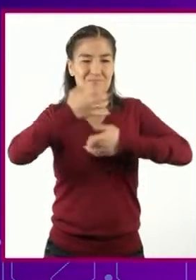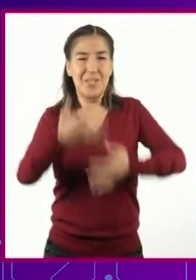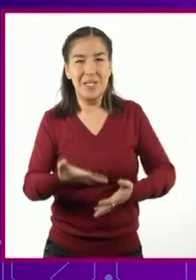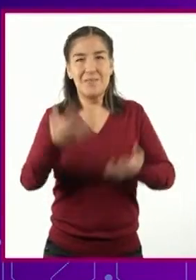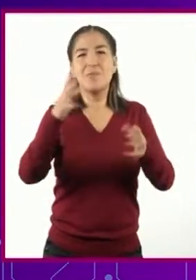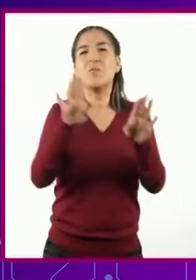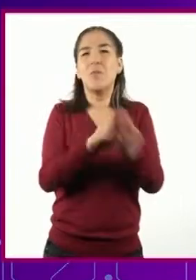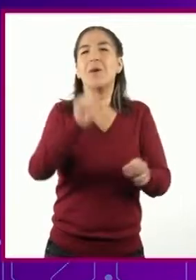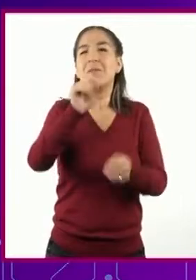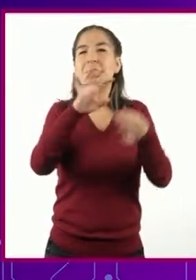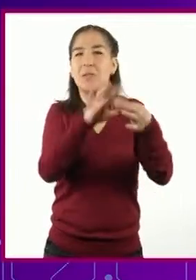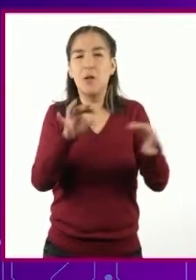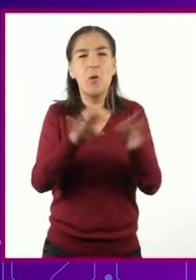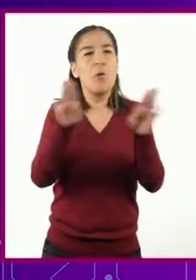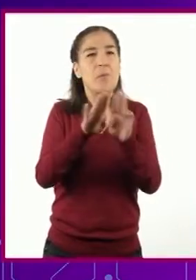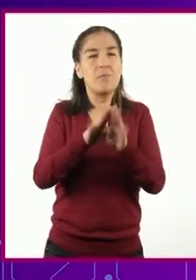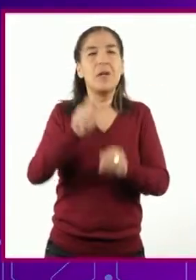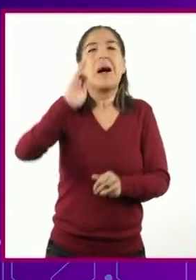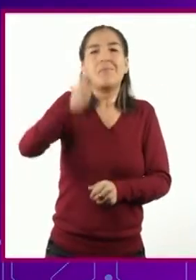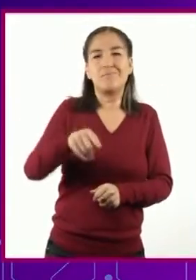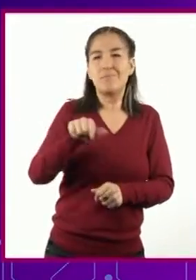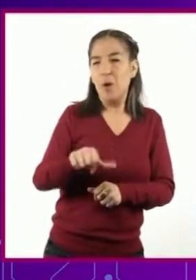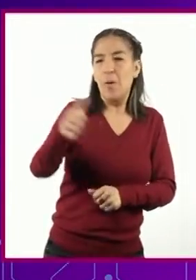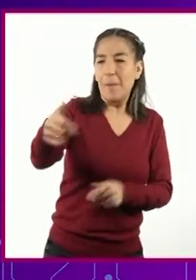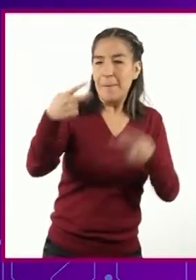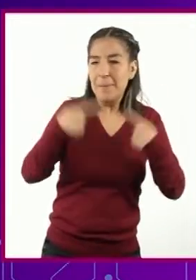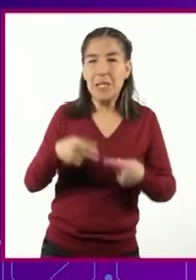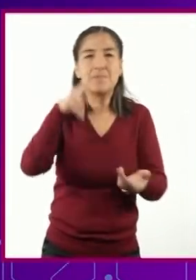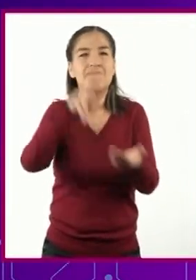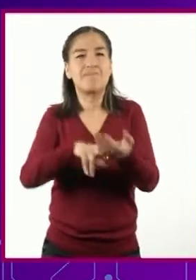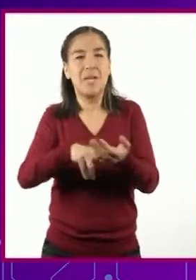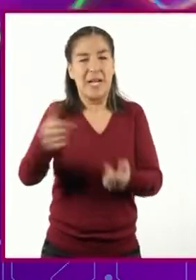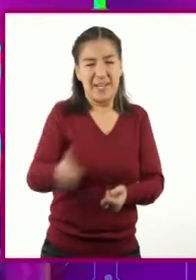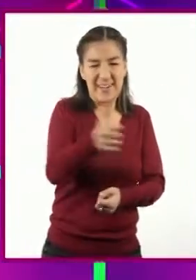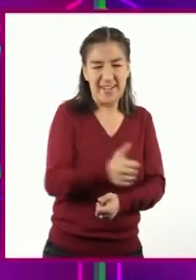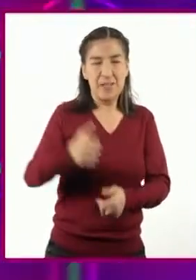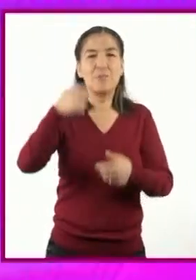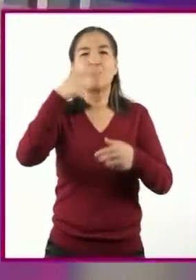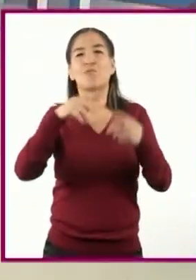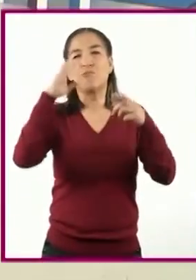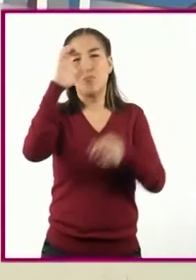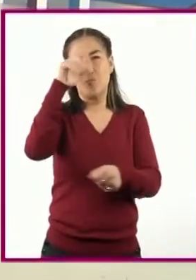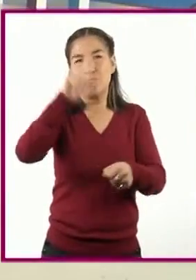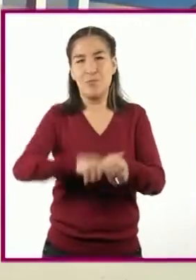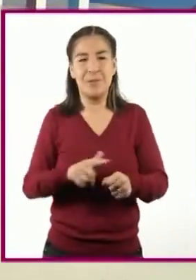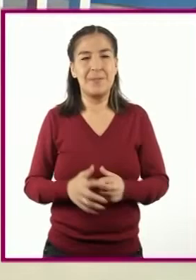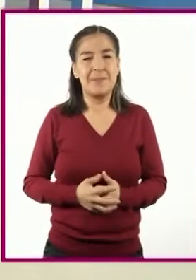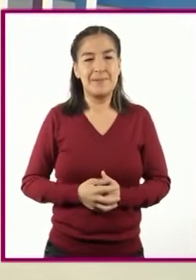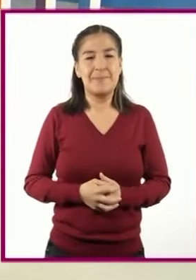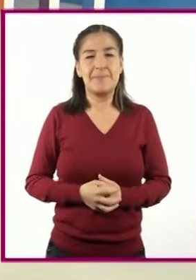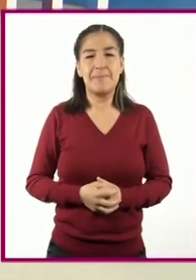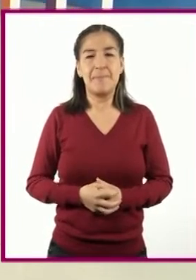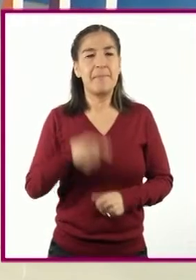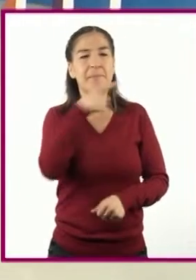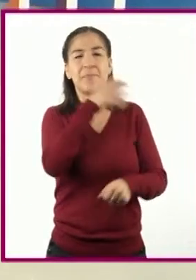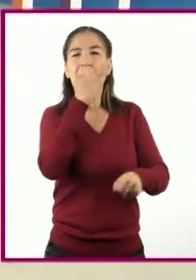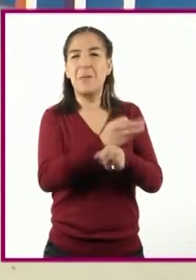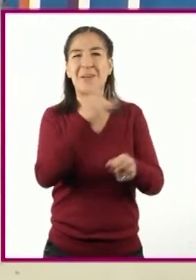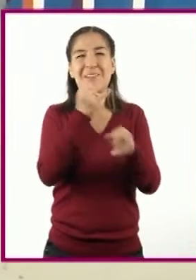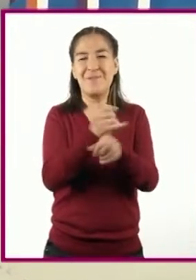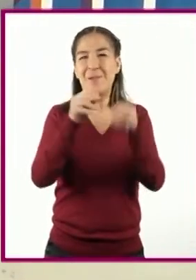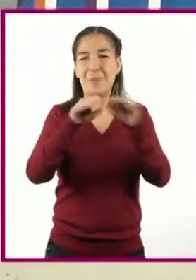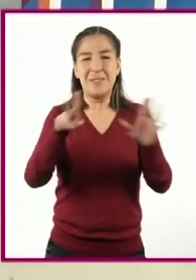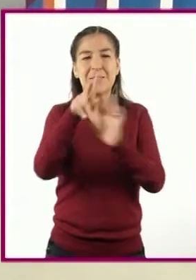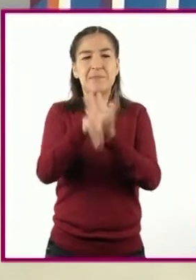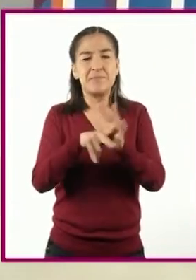Es decir, lograr el reconocimiento y la valoración de cada cultura. Con la información del